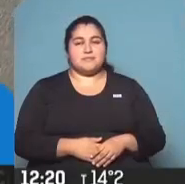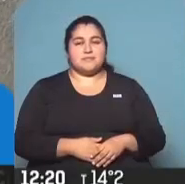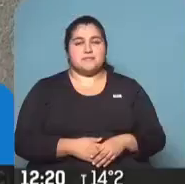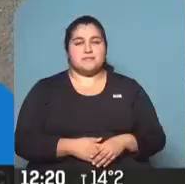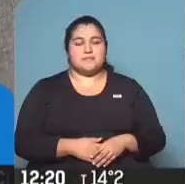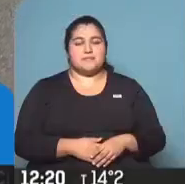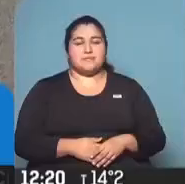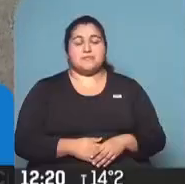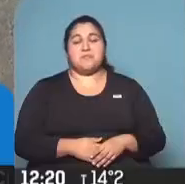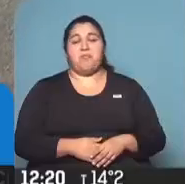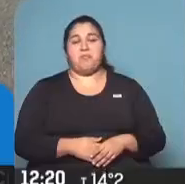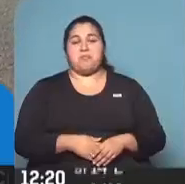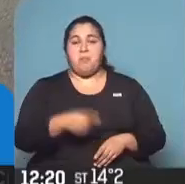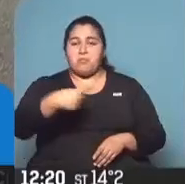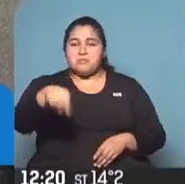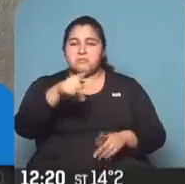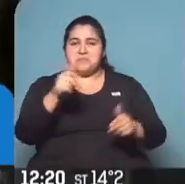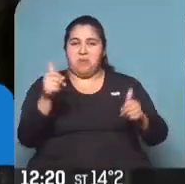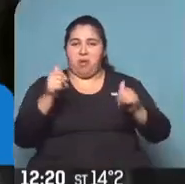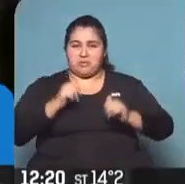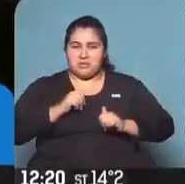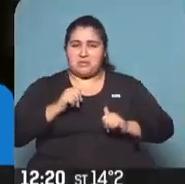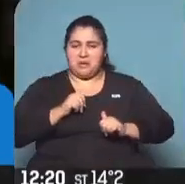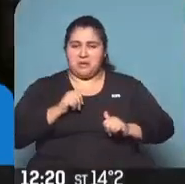los invitamos a tomar asiento